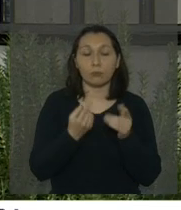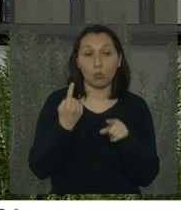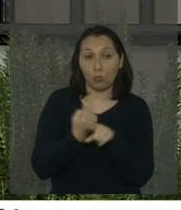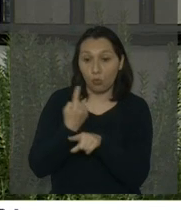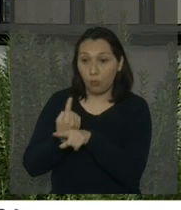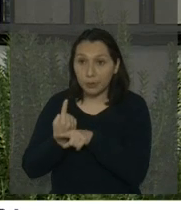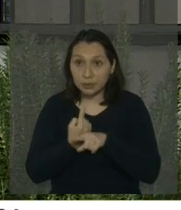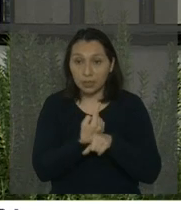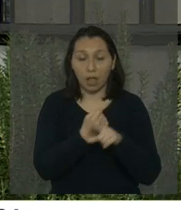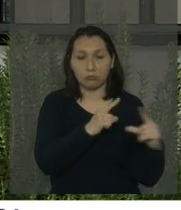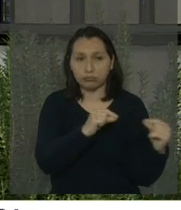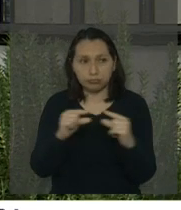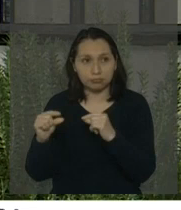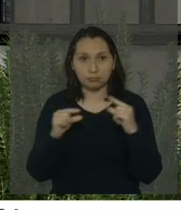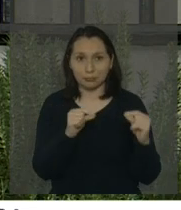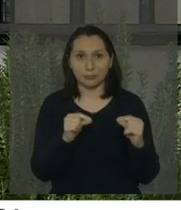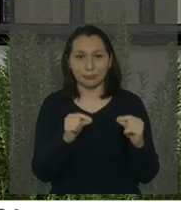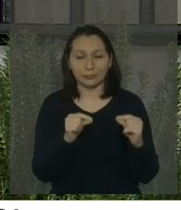conversando, que